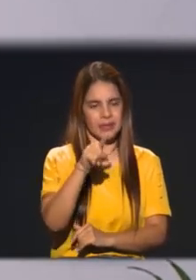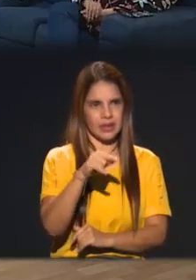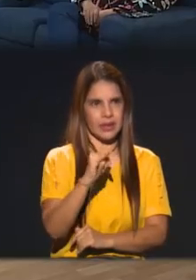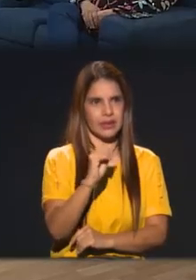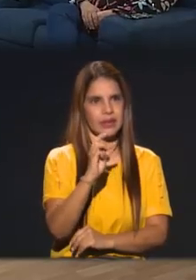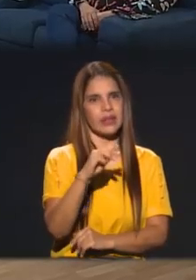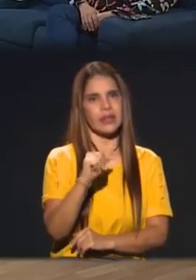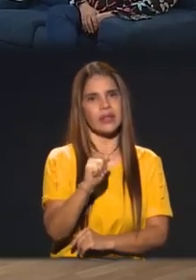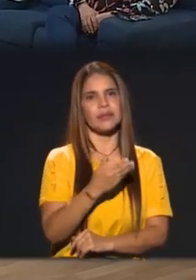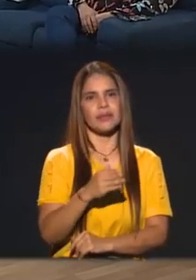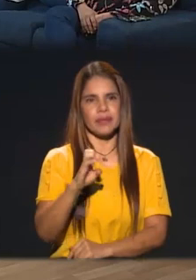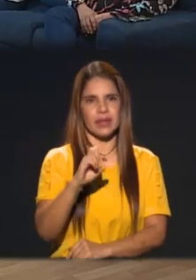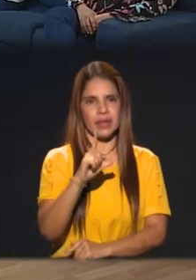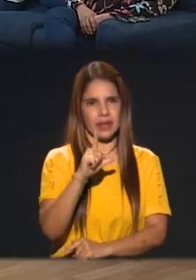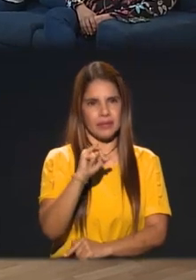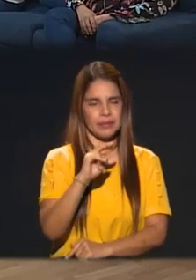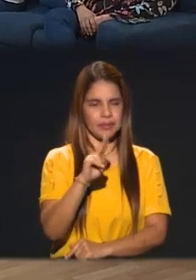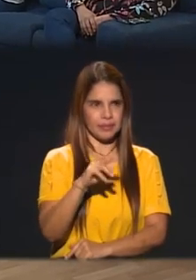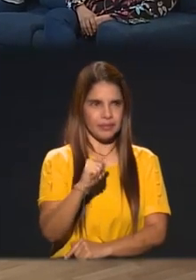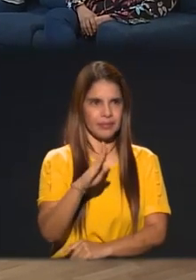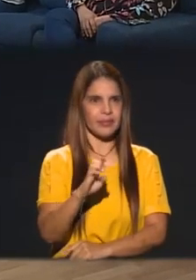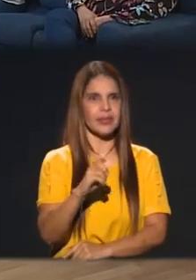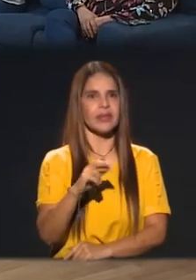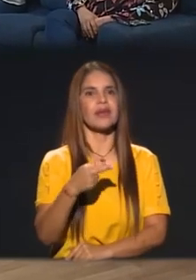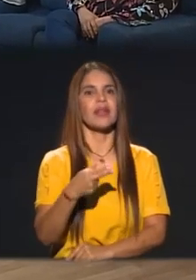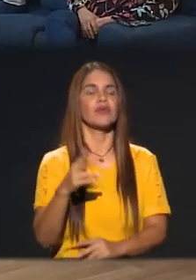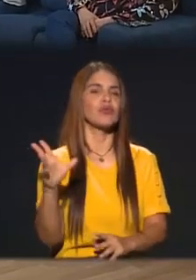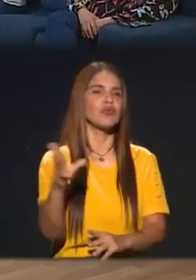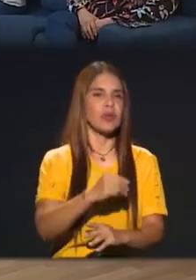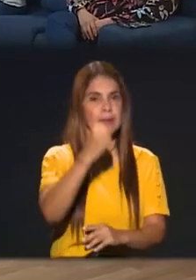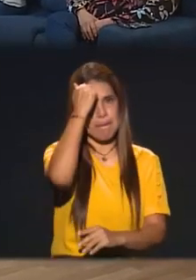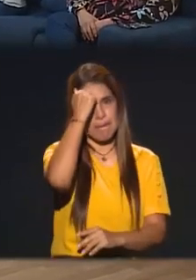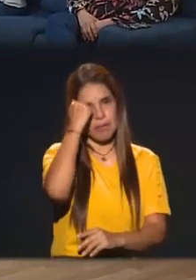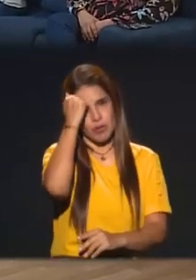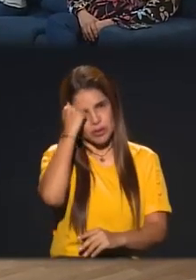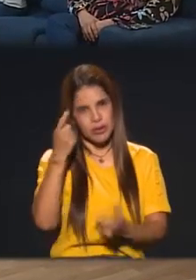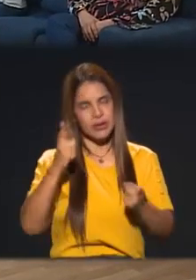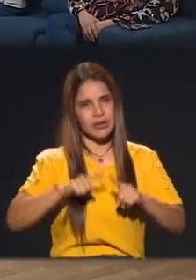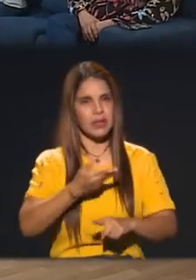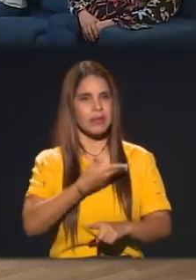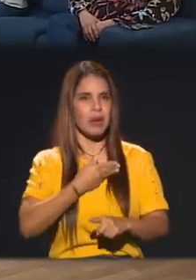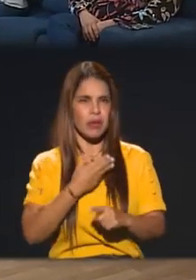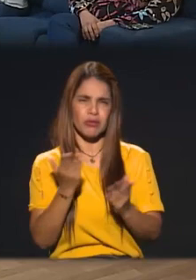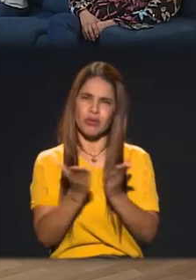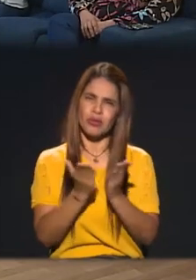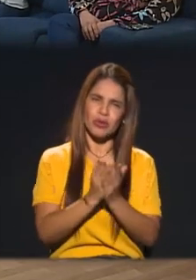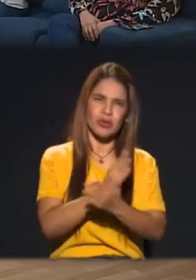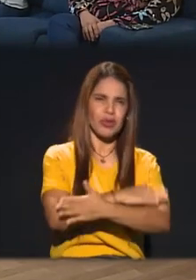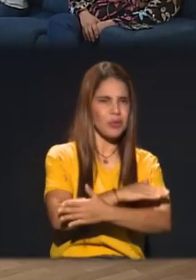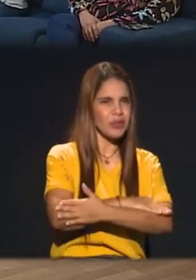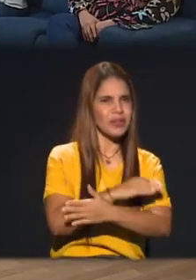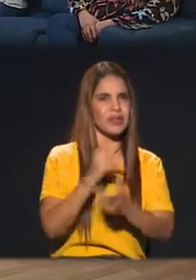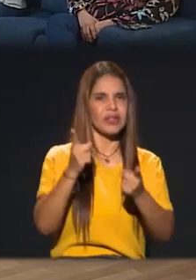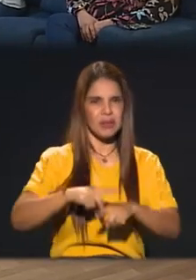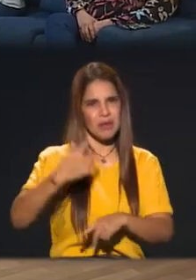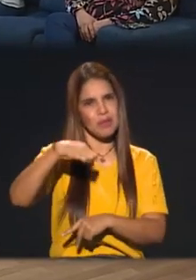mamás, docentes, ustedes tienen todo el récord completo, además súper estudiosas, ellas además